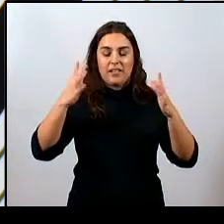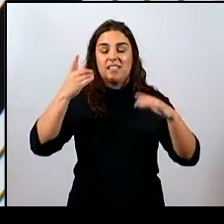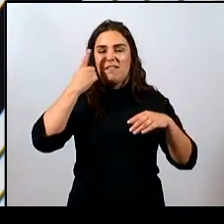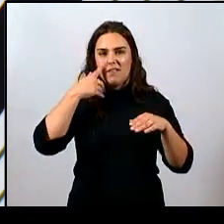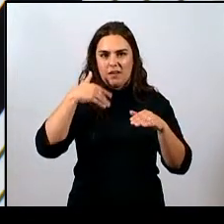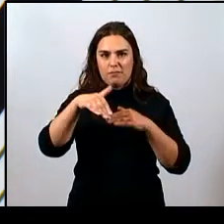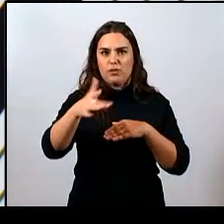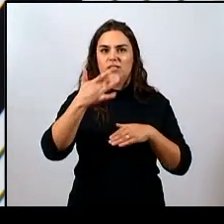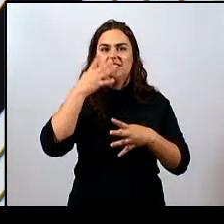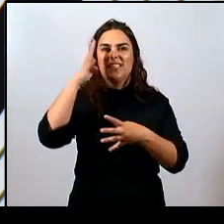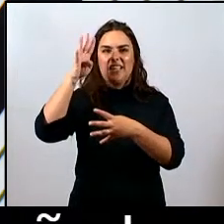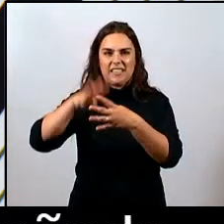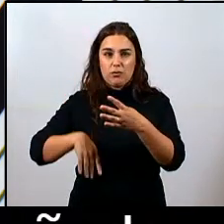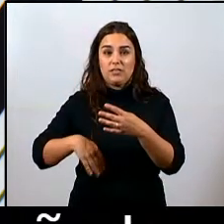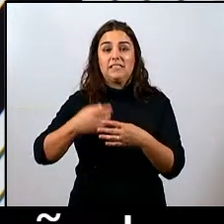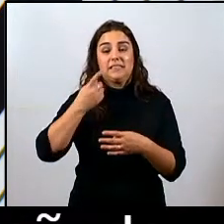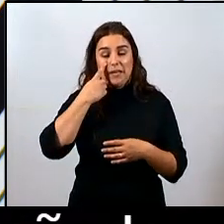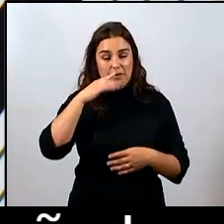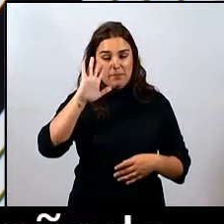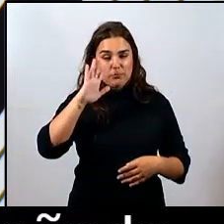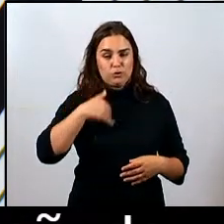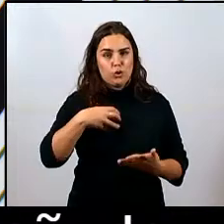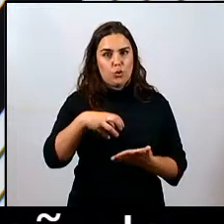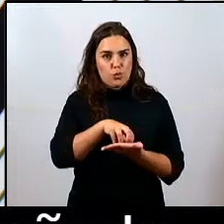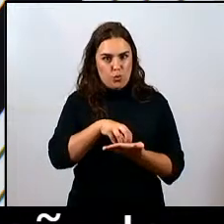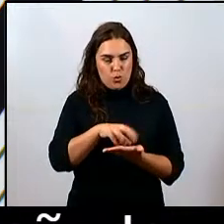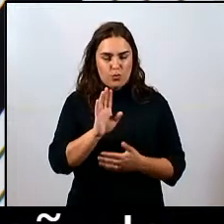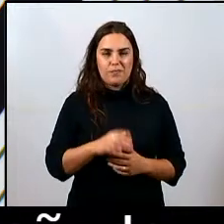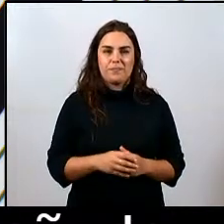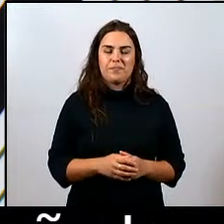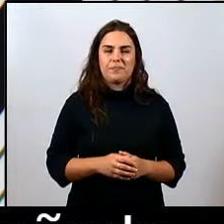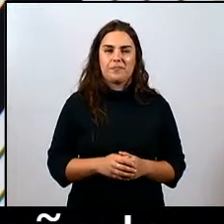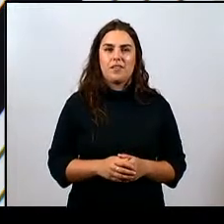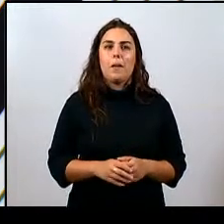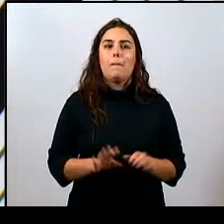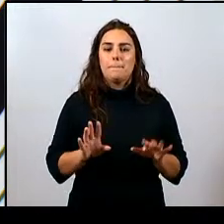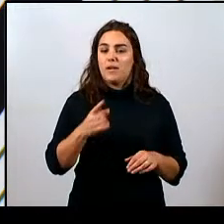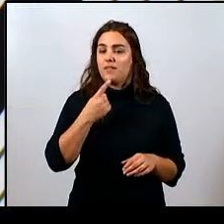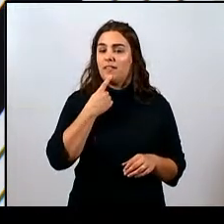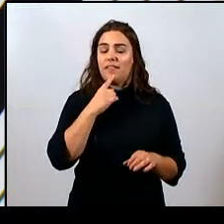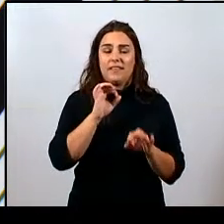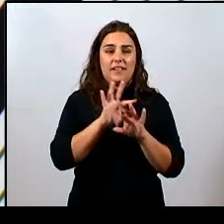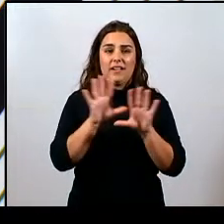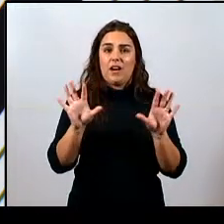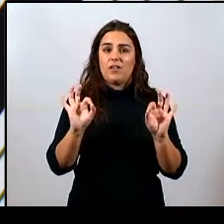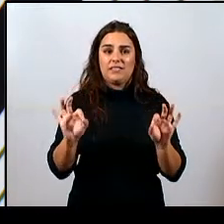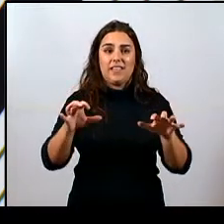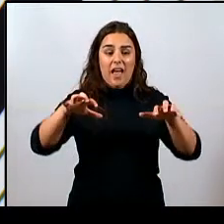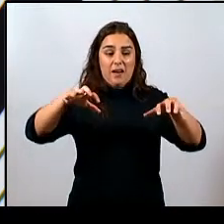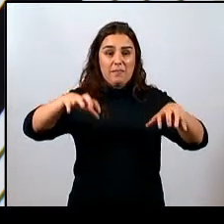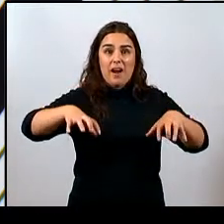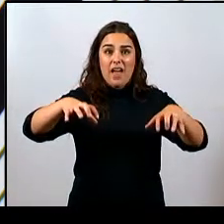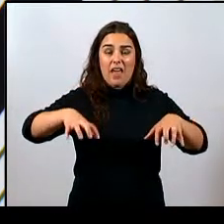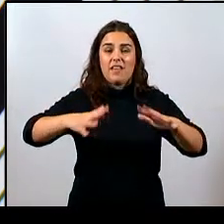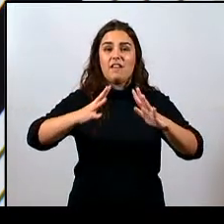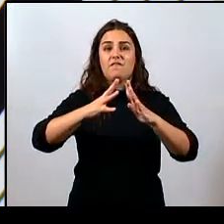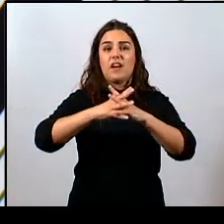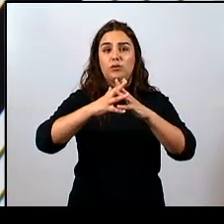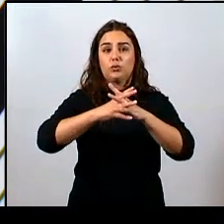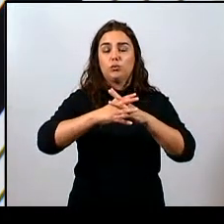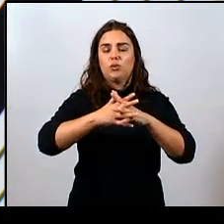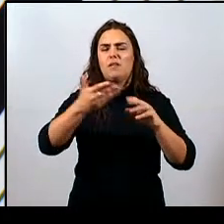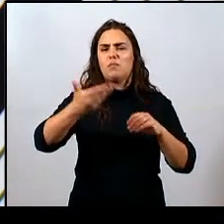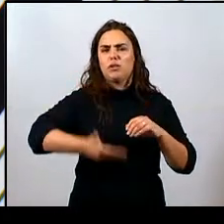mismo en Cataluña. Ya veremos, cosa que dudo. Sin embargo, hay que decir las cosas como son. Almaraz es una infraestructura esencial